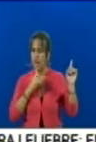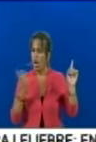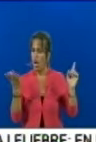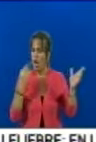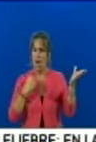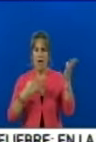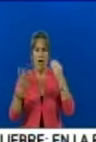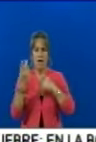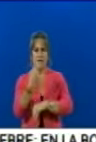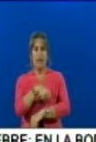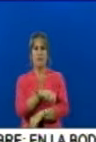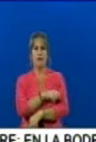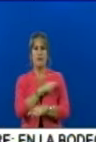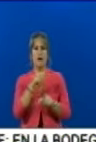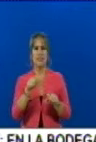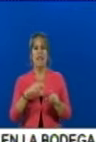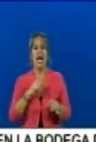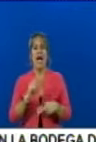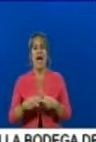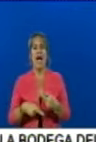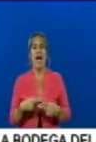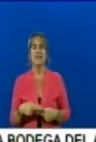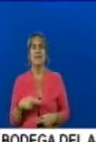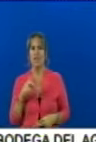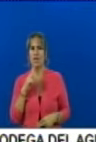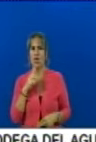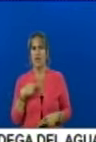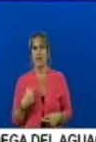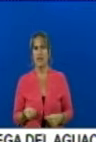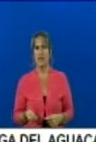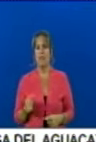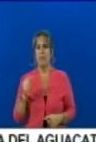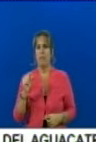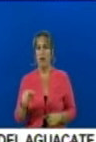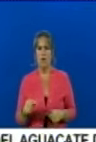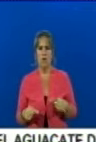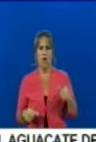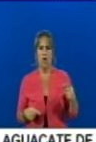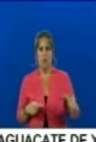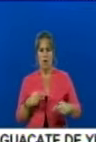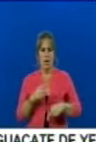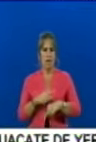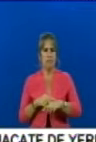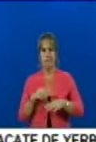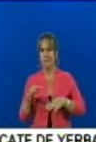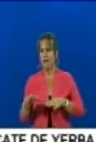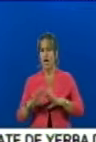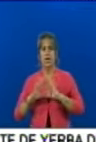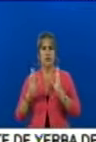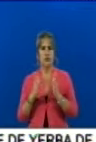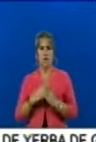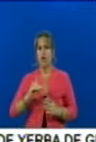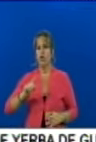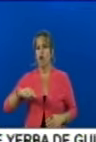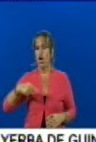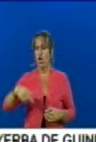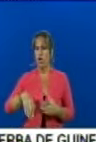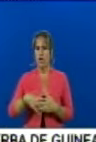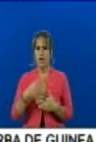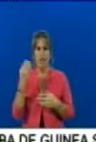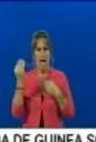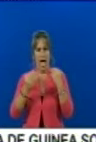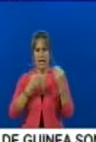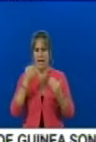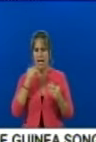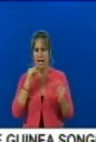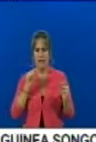la población se están llevando minuto a minuto, hora tras hora. Y todos los días lo evaluamos